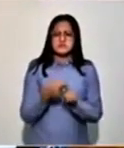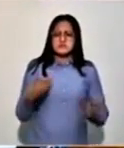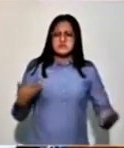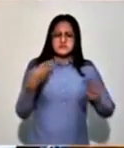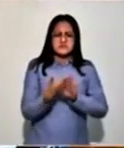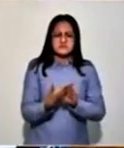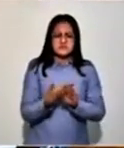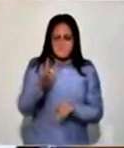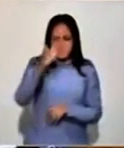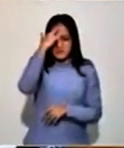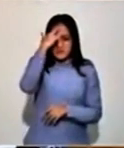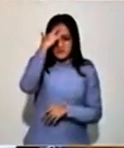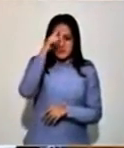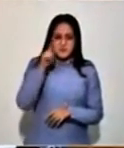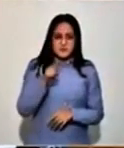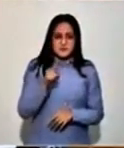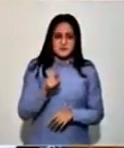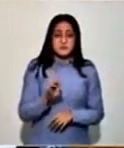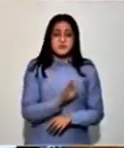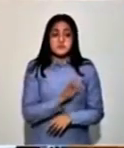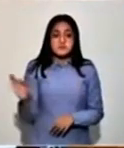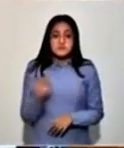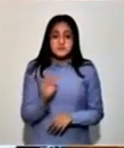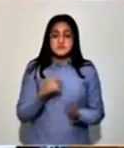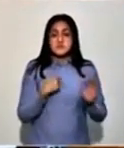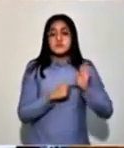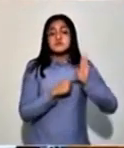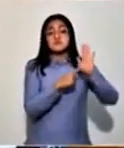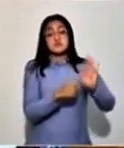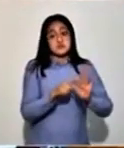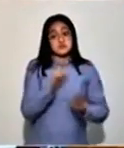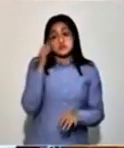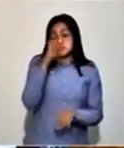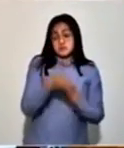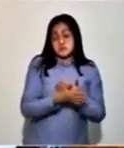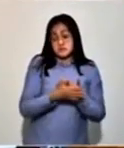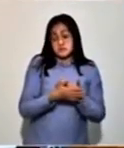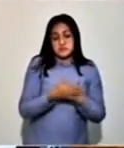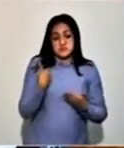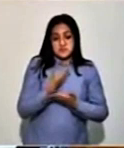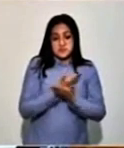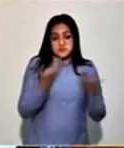que hice del posible decreto,